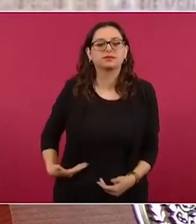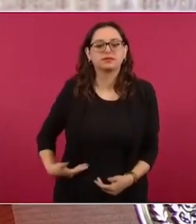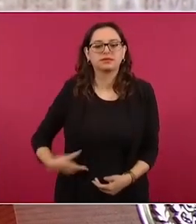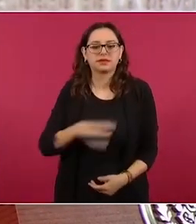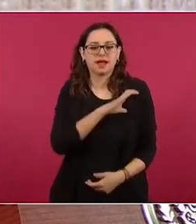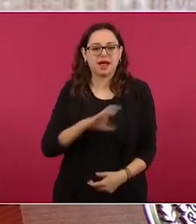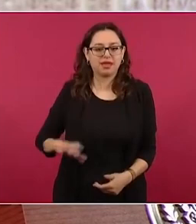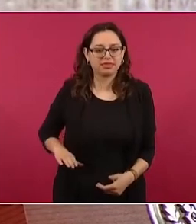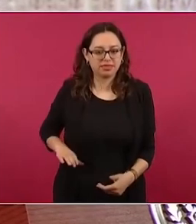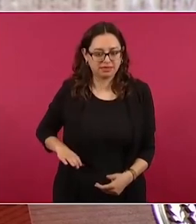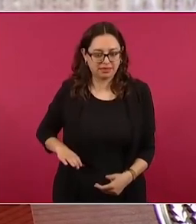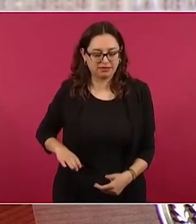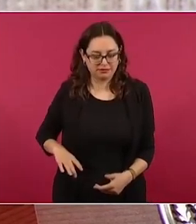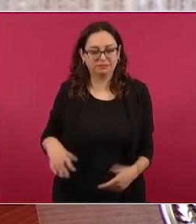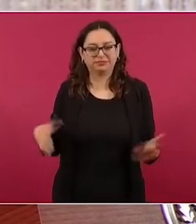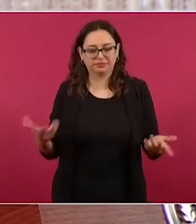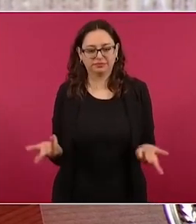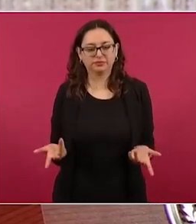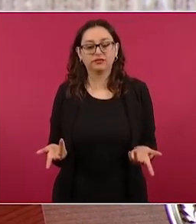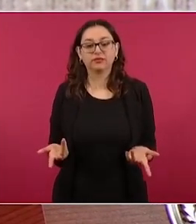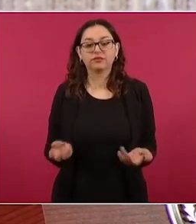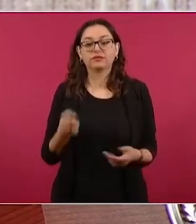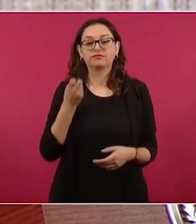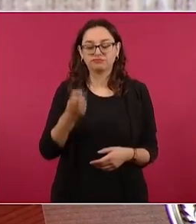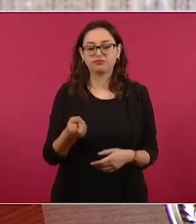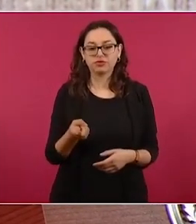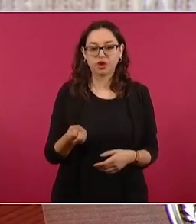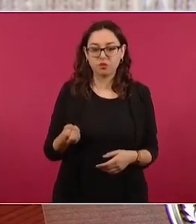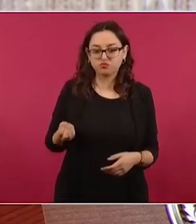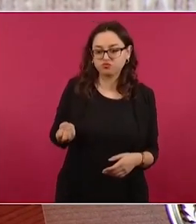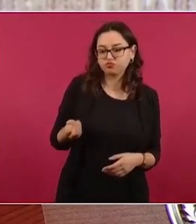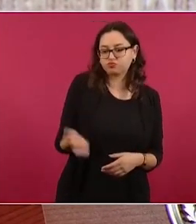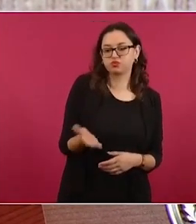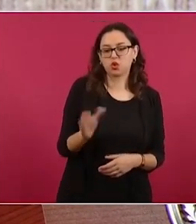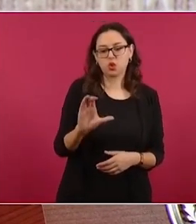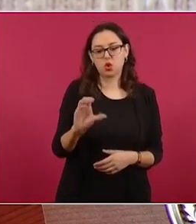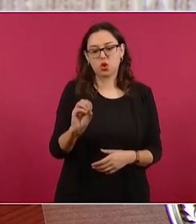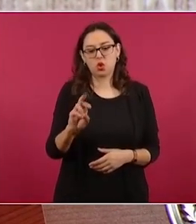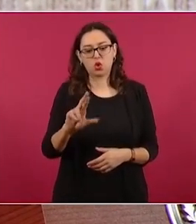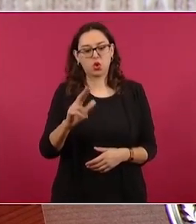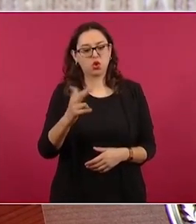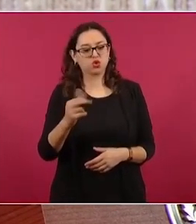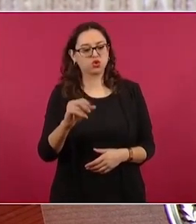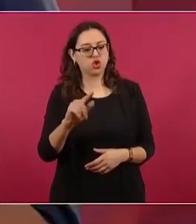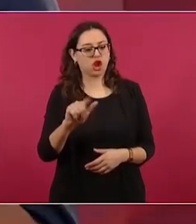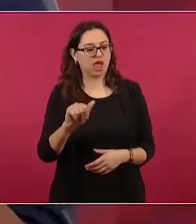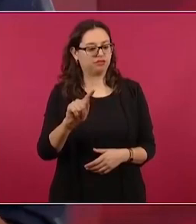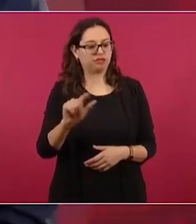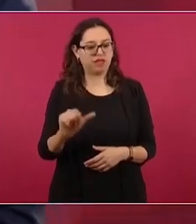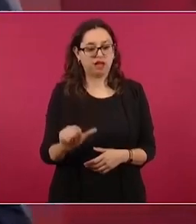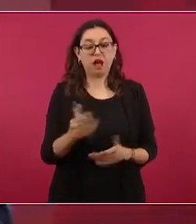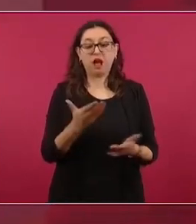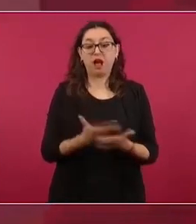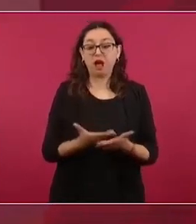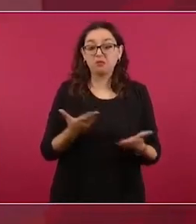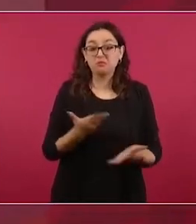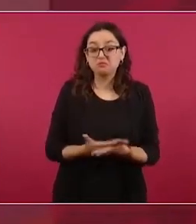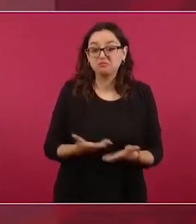es tratar de forma despectiva, porque yo no voy a